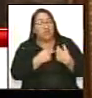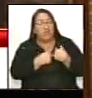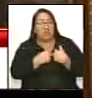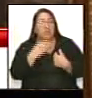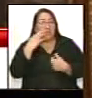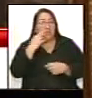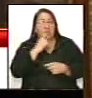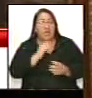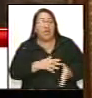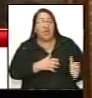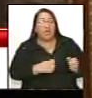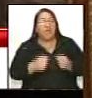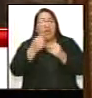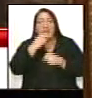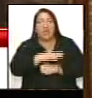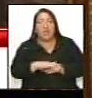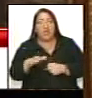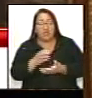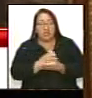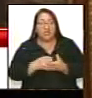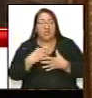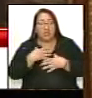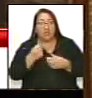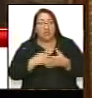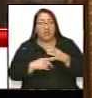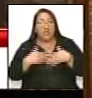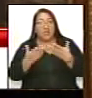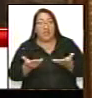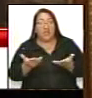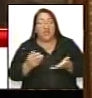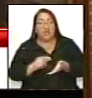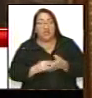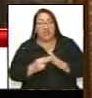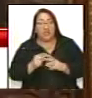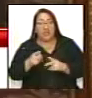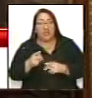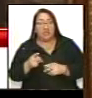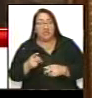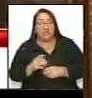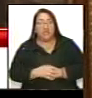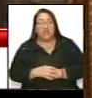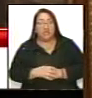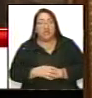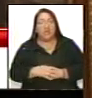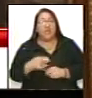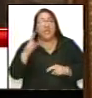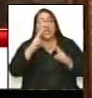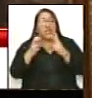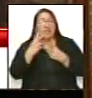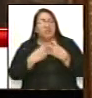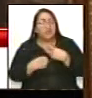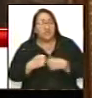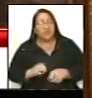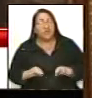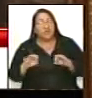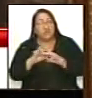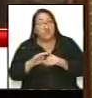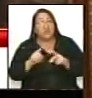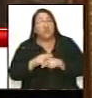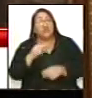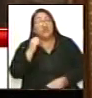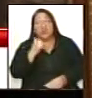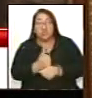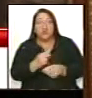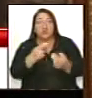a llevar a los niños a los centros de salud a que se les practique estos tamizajes. Y son los llamados y